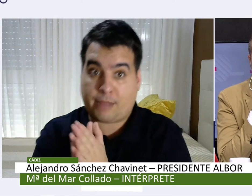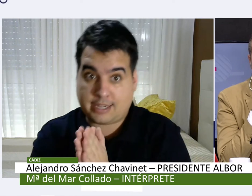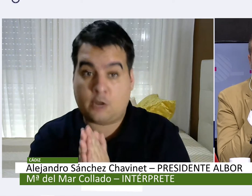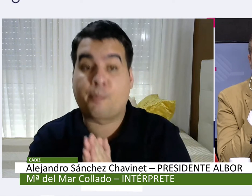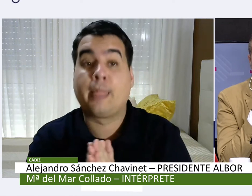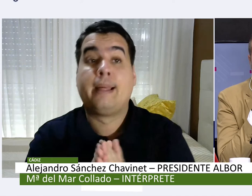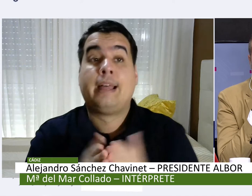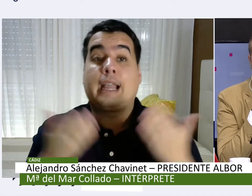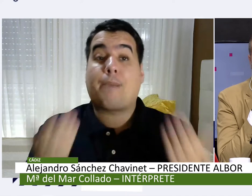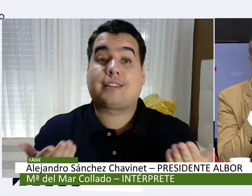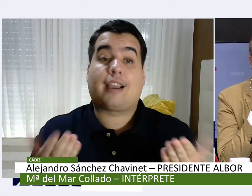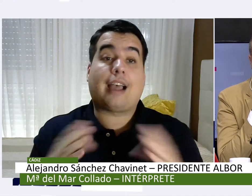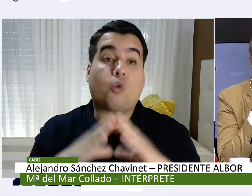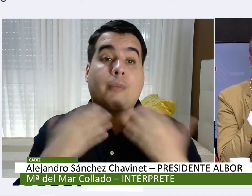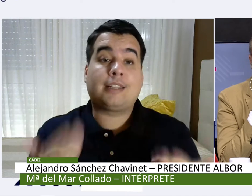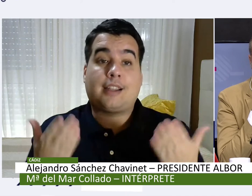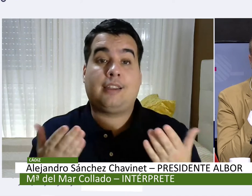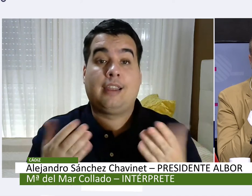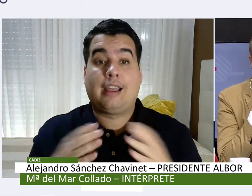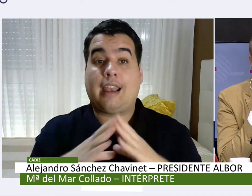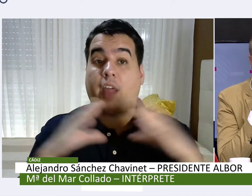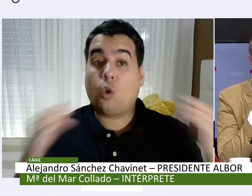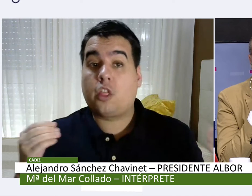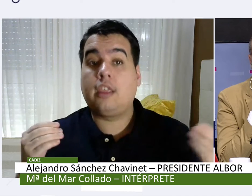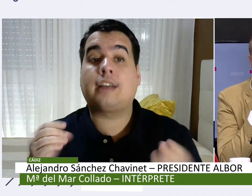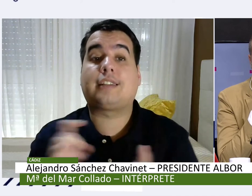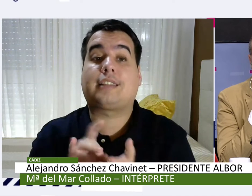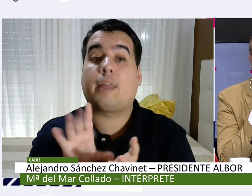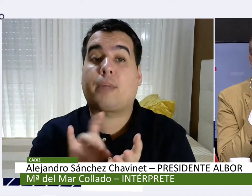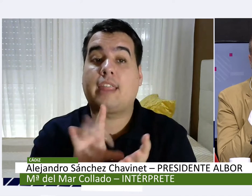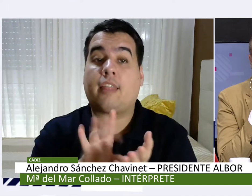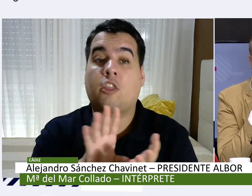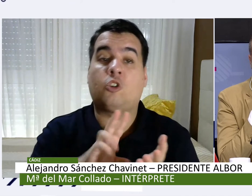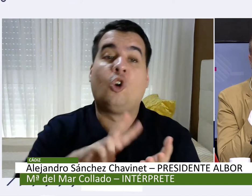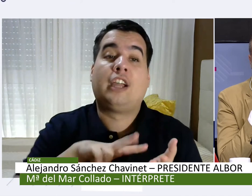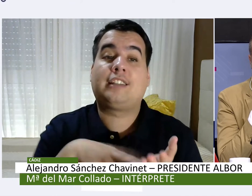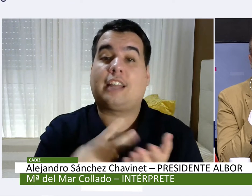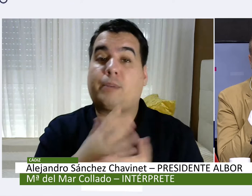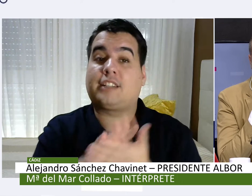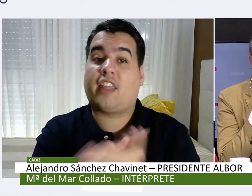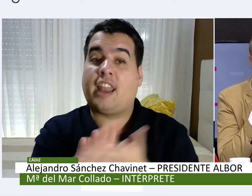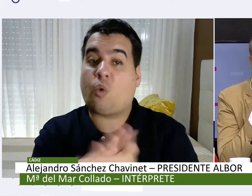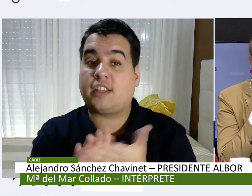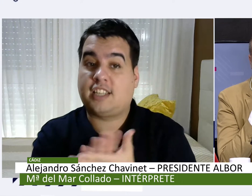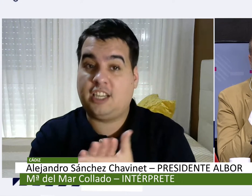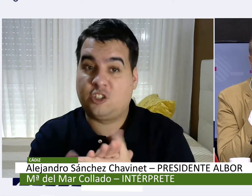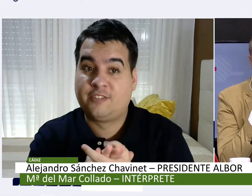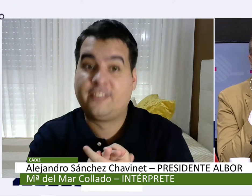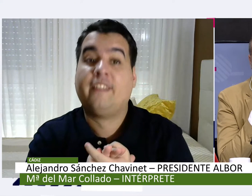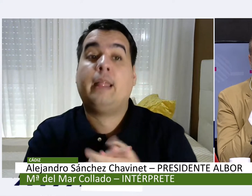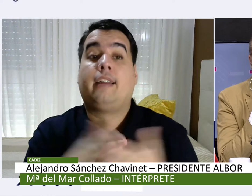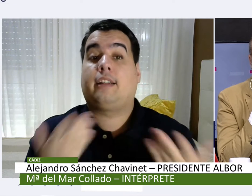demás compañeros. ¿Qué pasa? Actualmente en Andalucía se está desarrollando interpretar en algo de